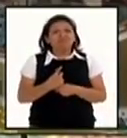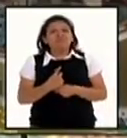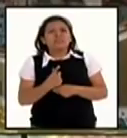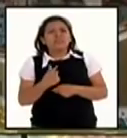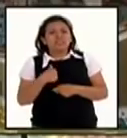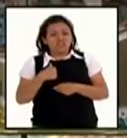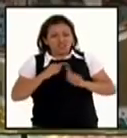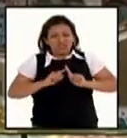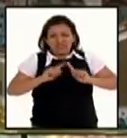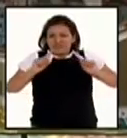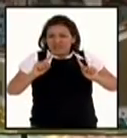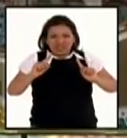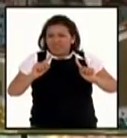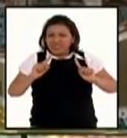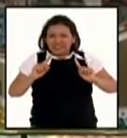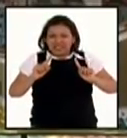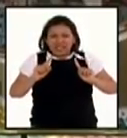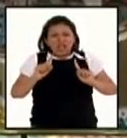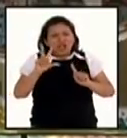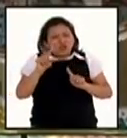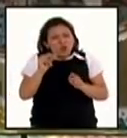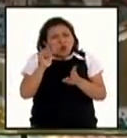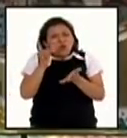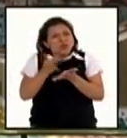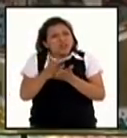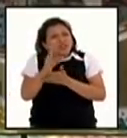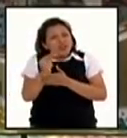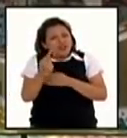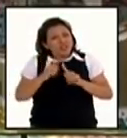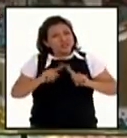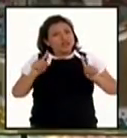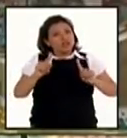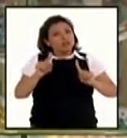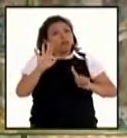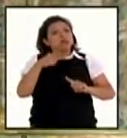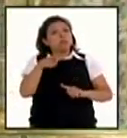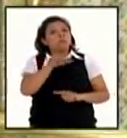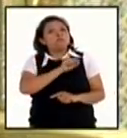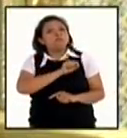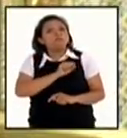solo diferente, no solo eres distinto, eres malo.